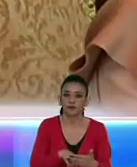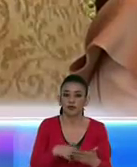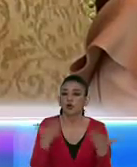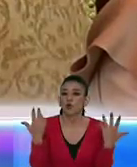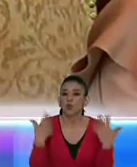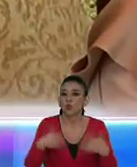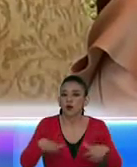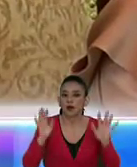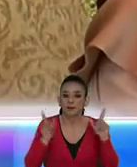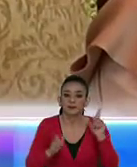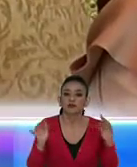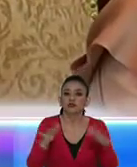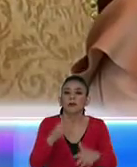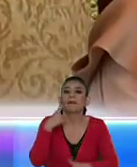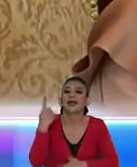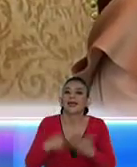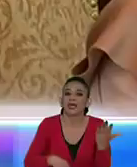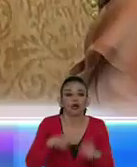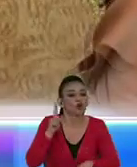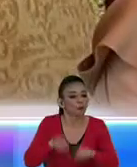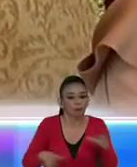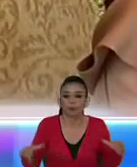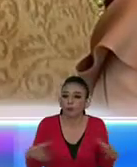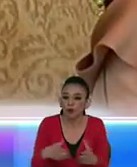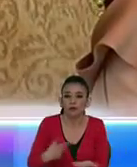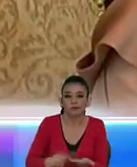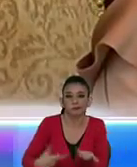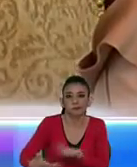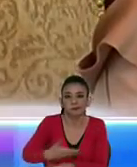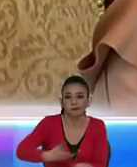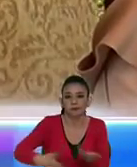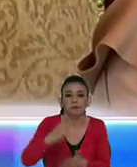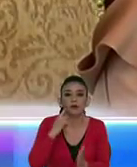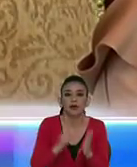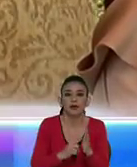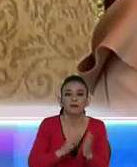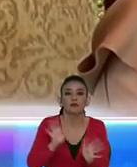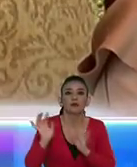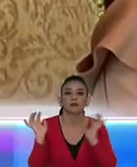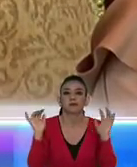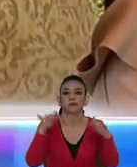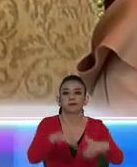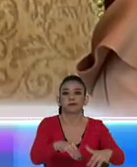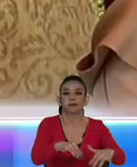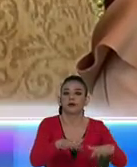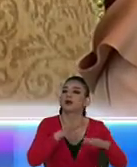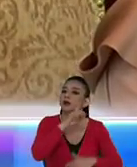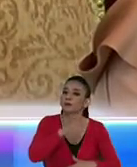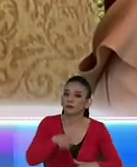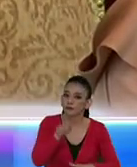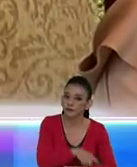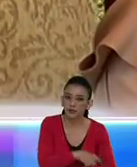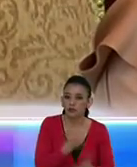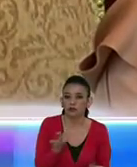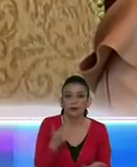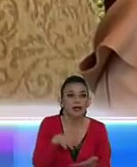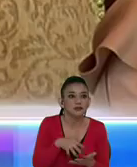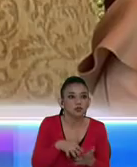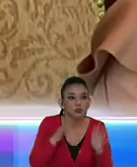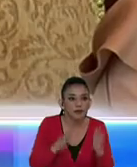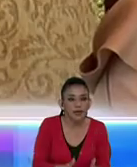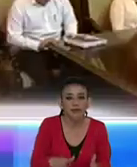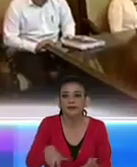reúna la gente no se puede reunir. Por ejemplo, en el centro de convenciones les vamos a decir que no, así sea para estudiar o para